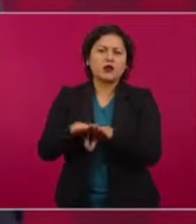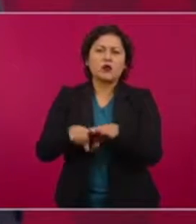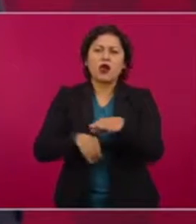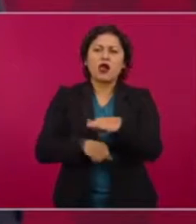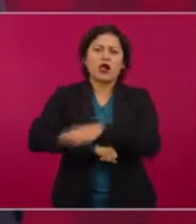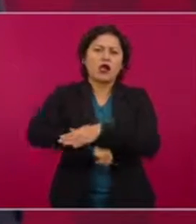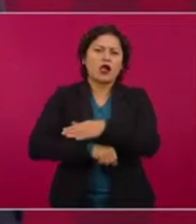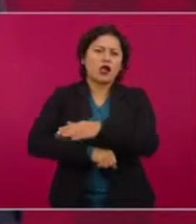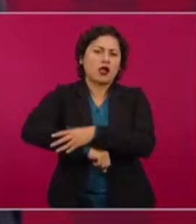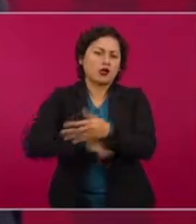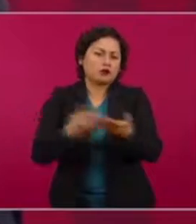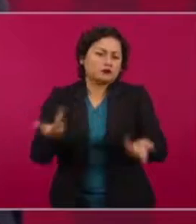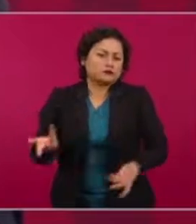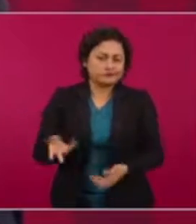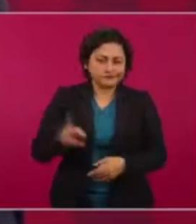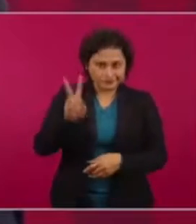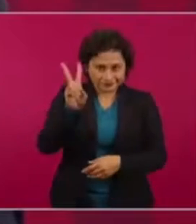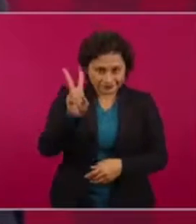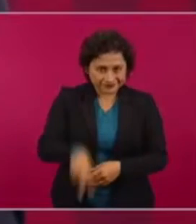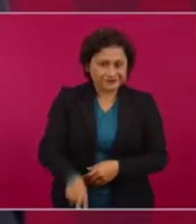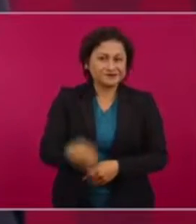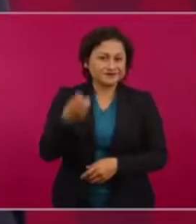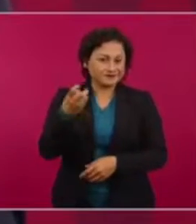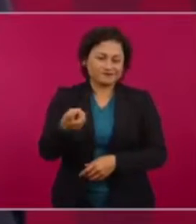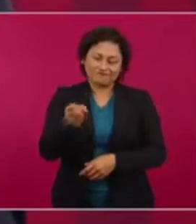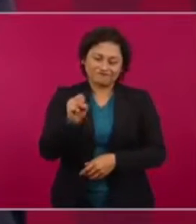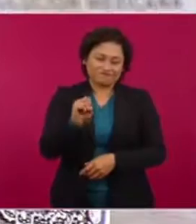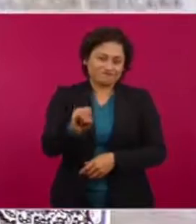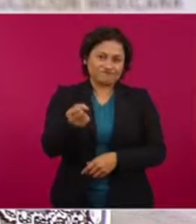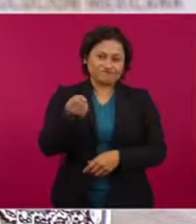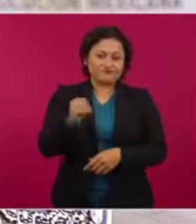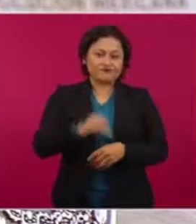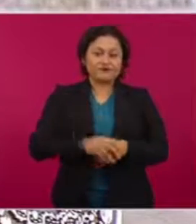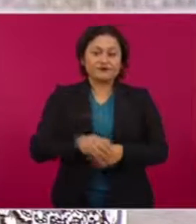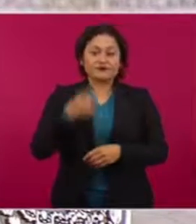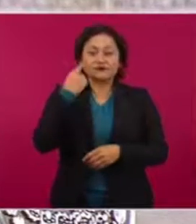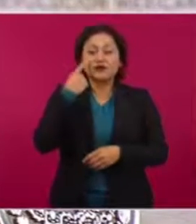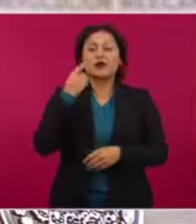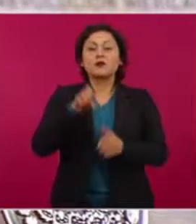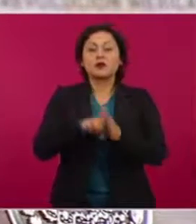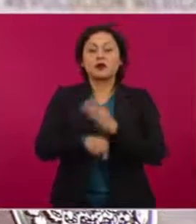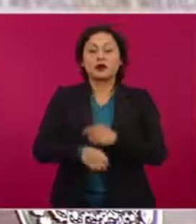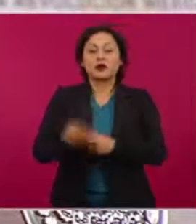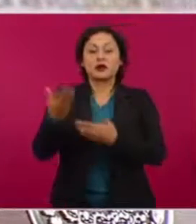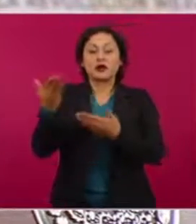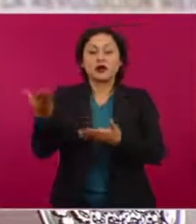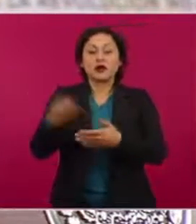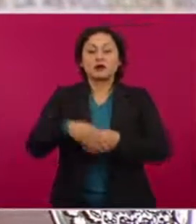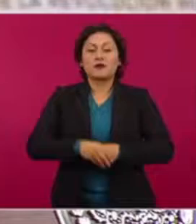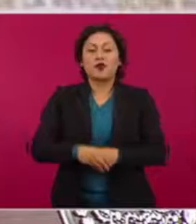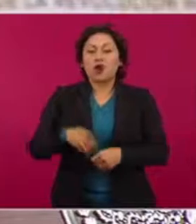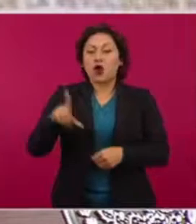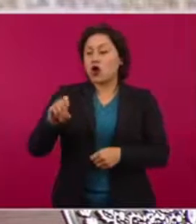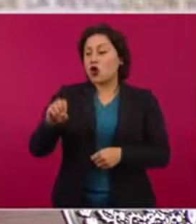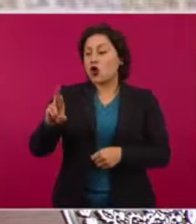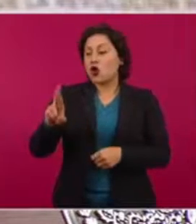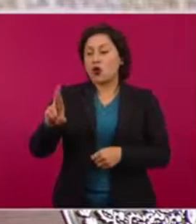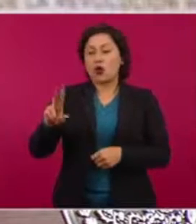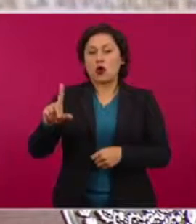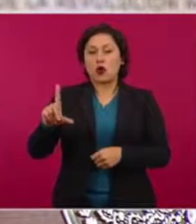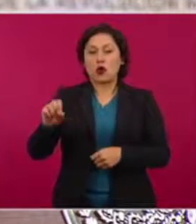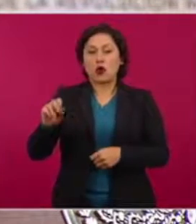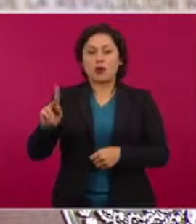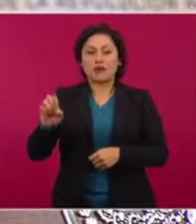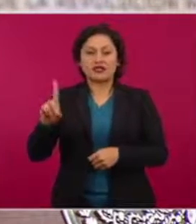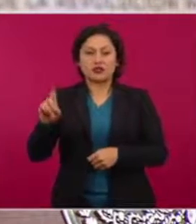lo que mencionó en su momento el finado López Dóriga, perdón, No,